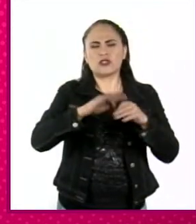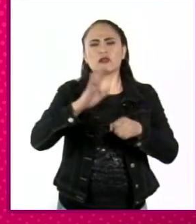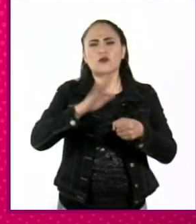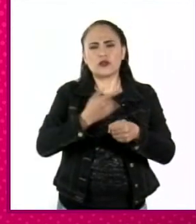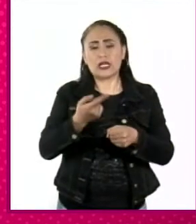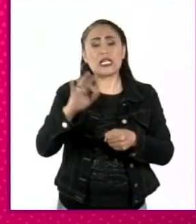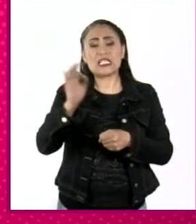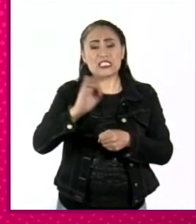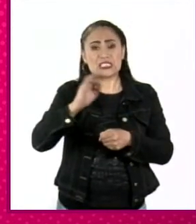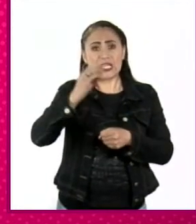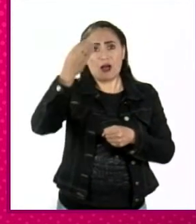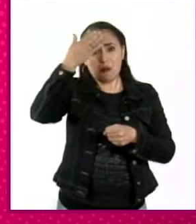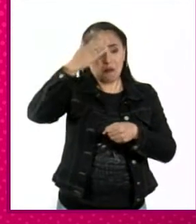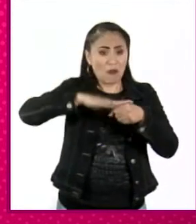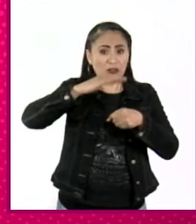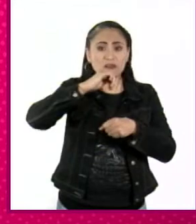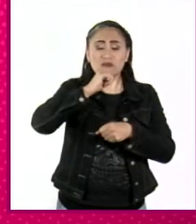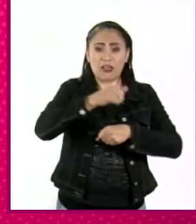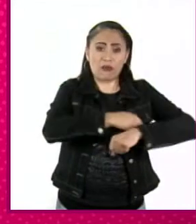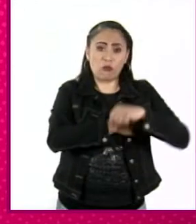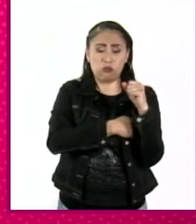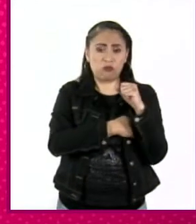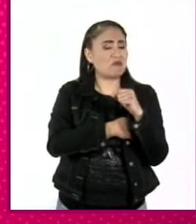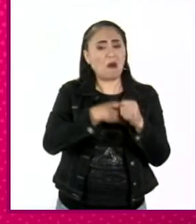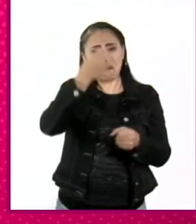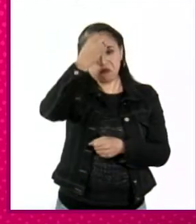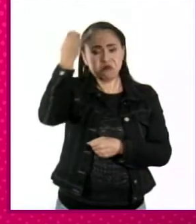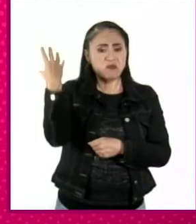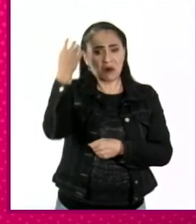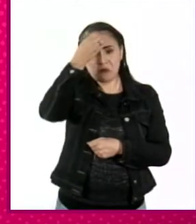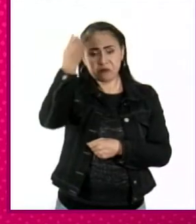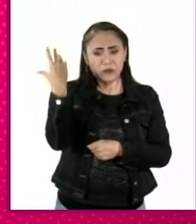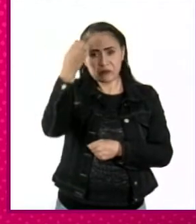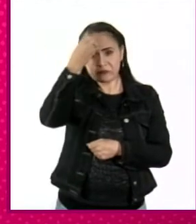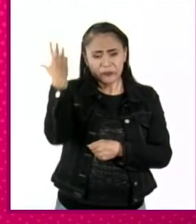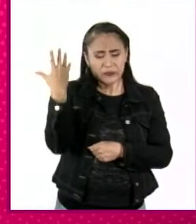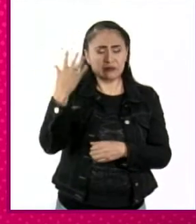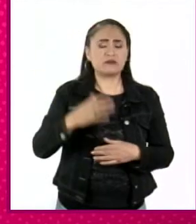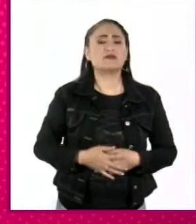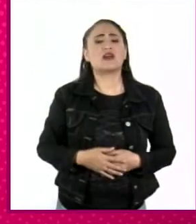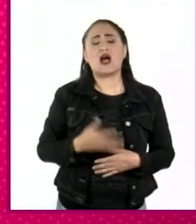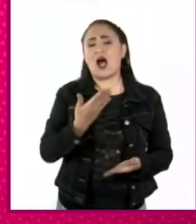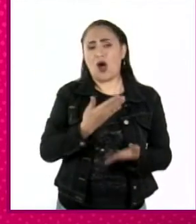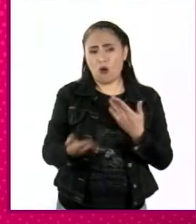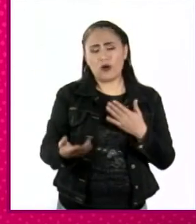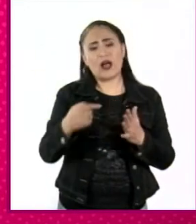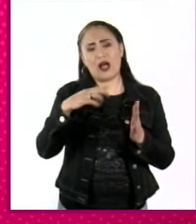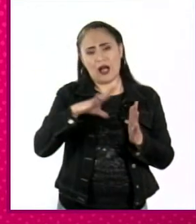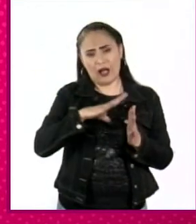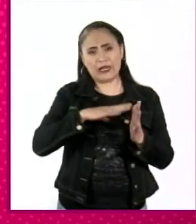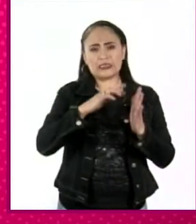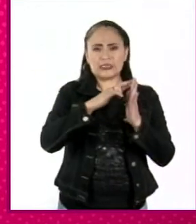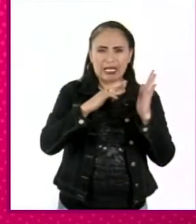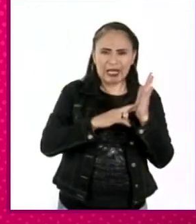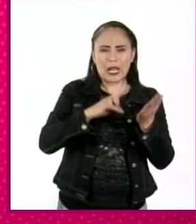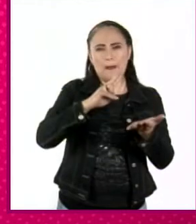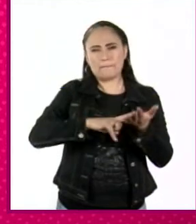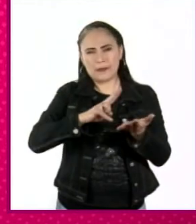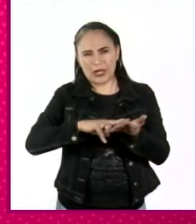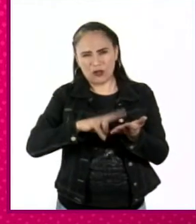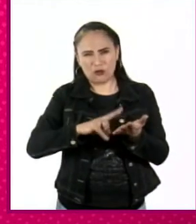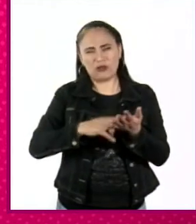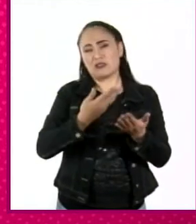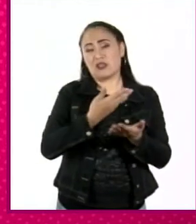histórica, la historia es principios y valores, algo que en la actualidad de alguna manera se